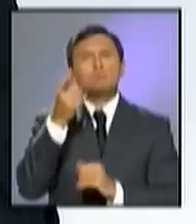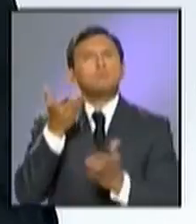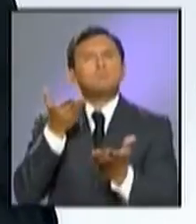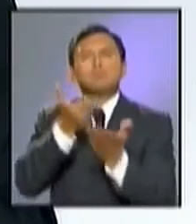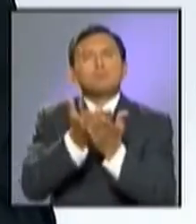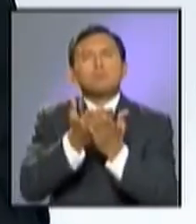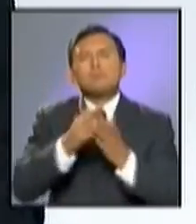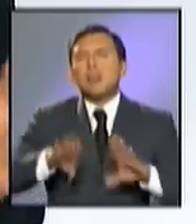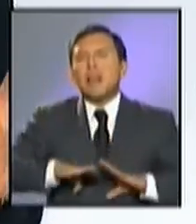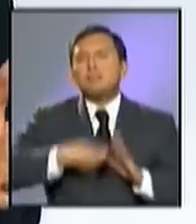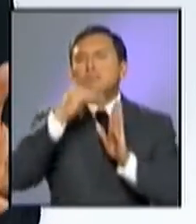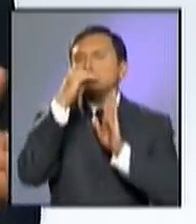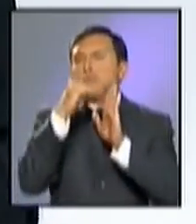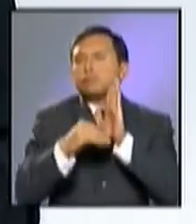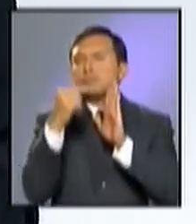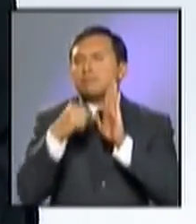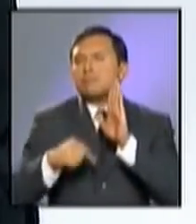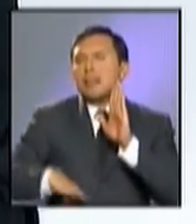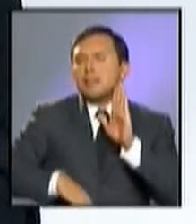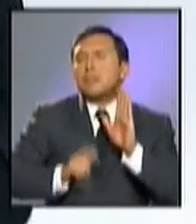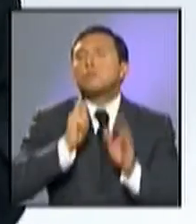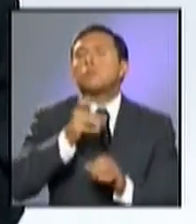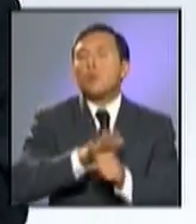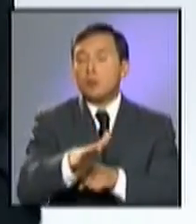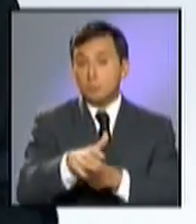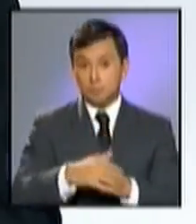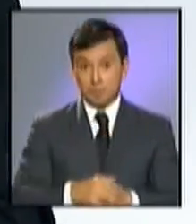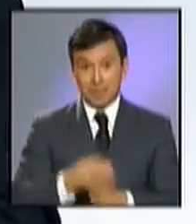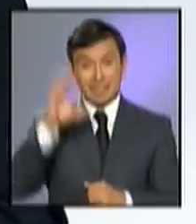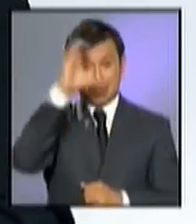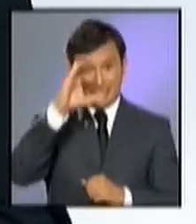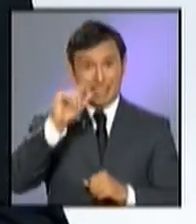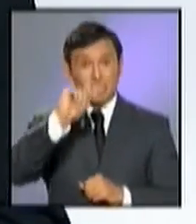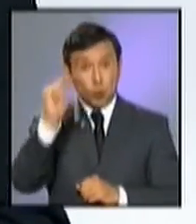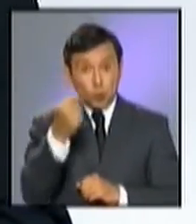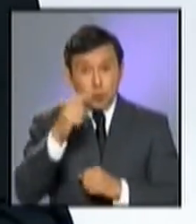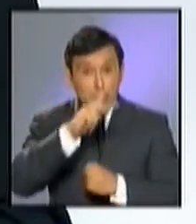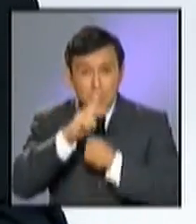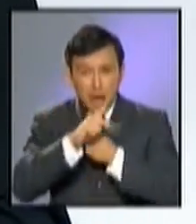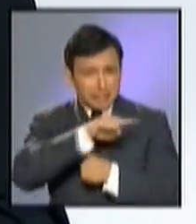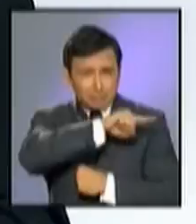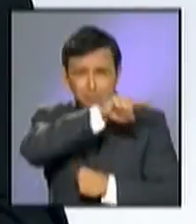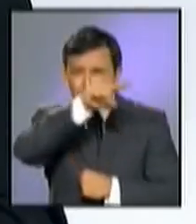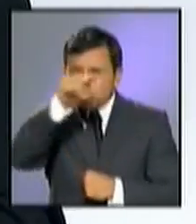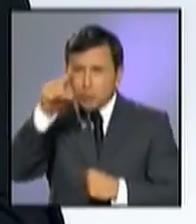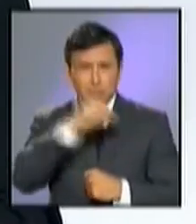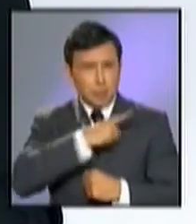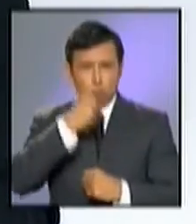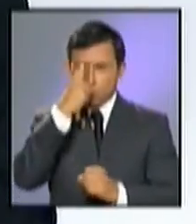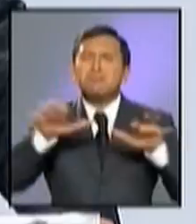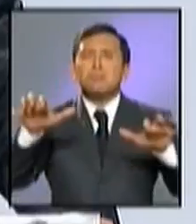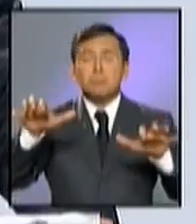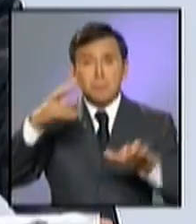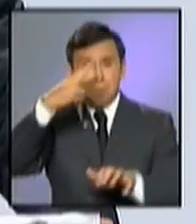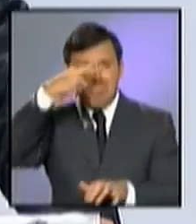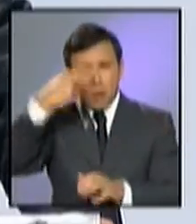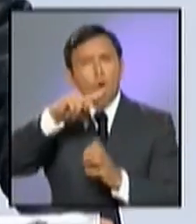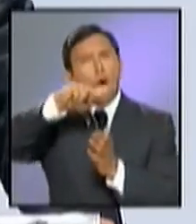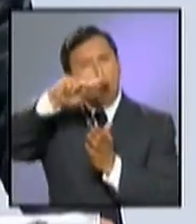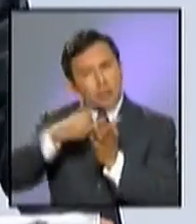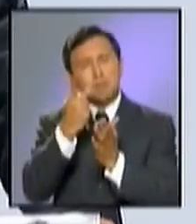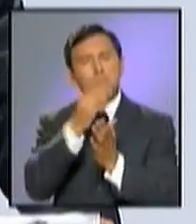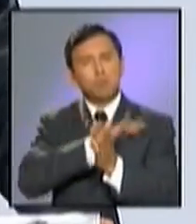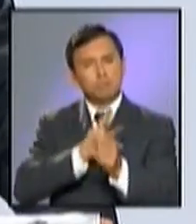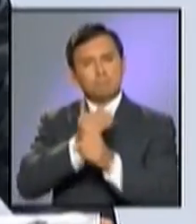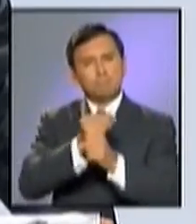dos cronómetros que le mostrarán sus tiempos de intervención por bloques, y a nivel global, el IFE contrató un cronometrista por candidato. Solo habrá sorteos